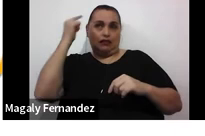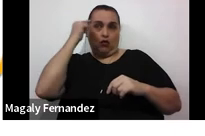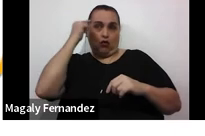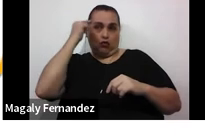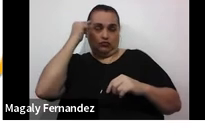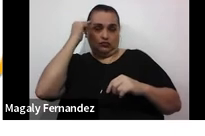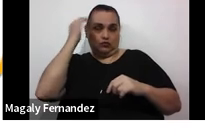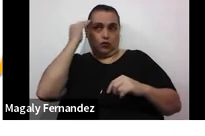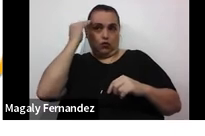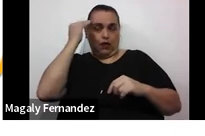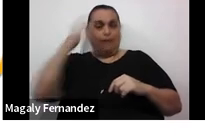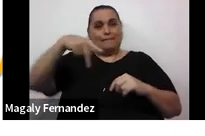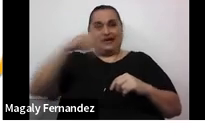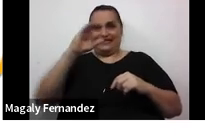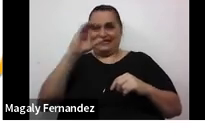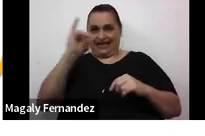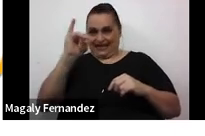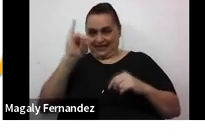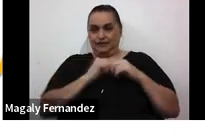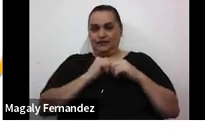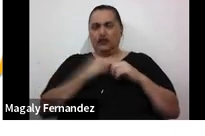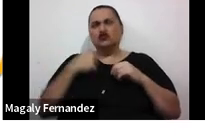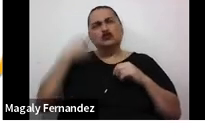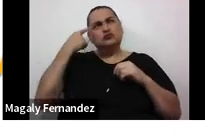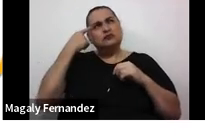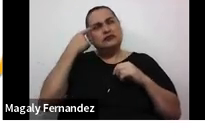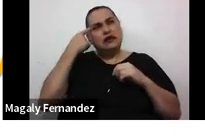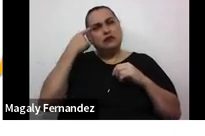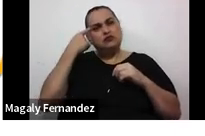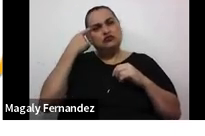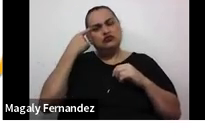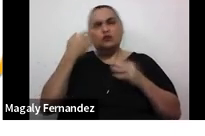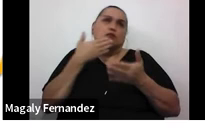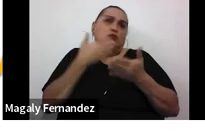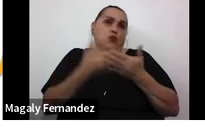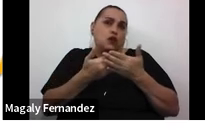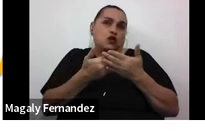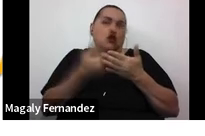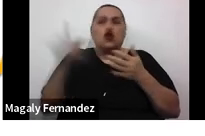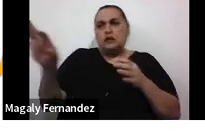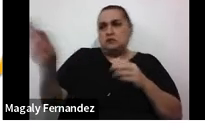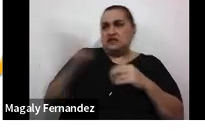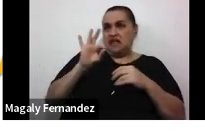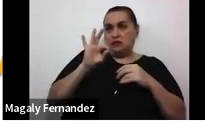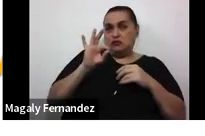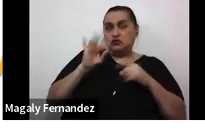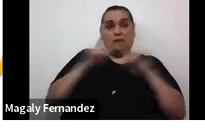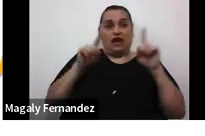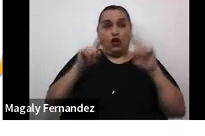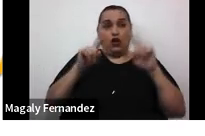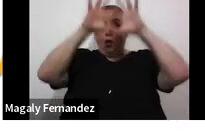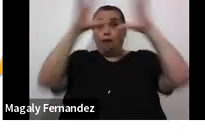llamábamos pci y decimos Bueno lo invitamos pero resulta que los Globos